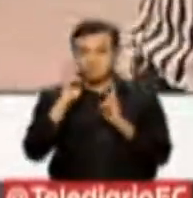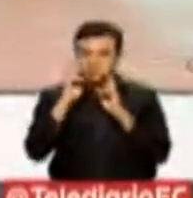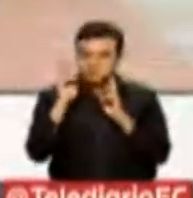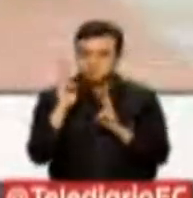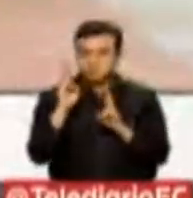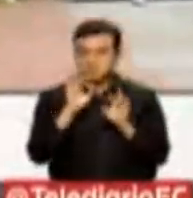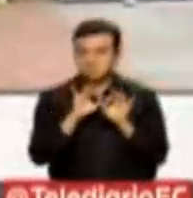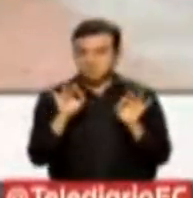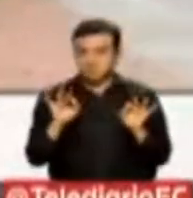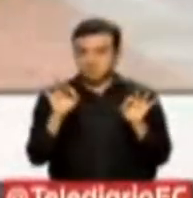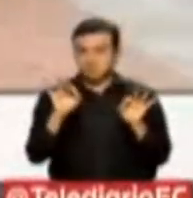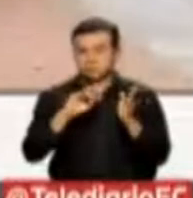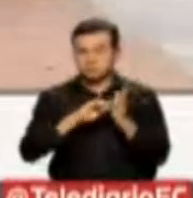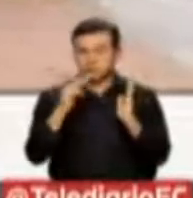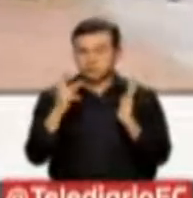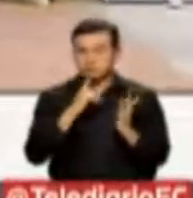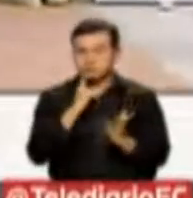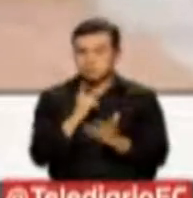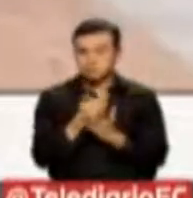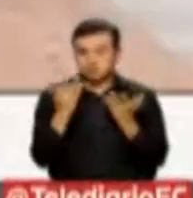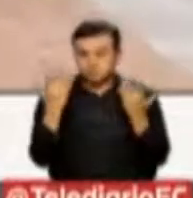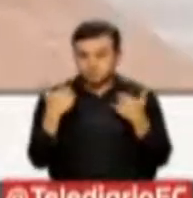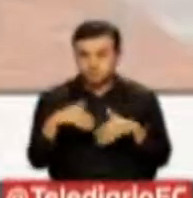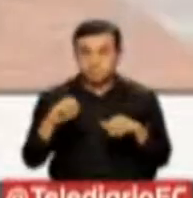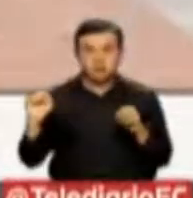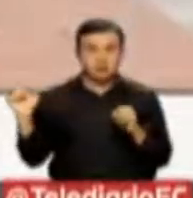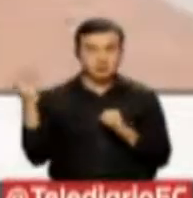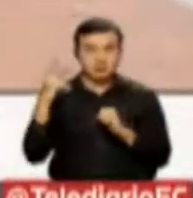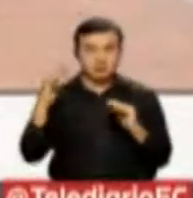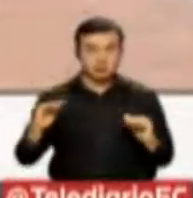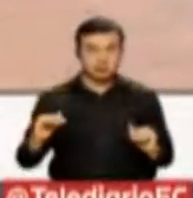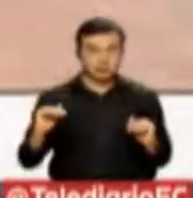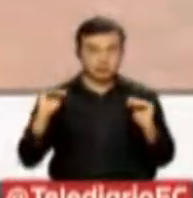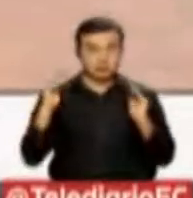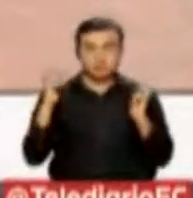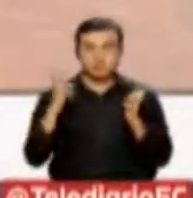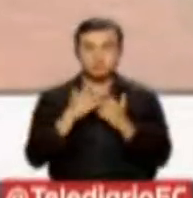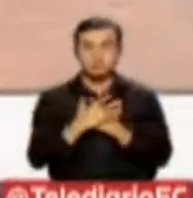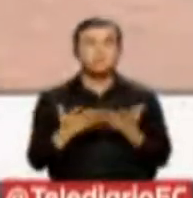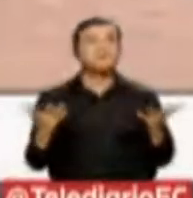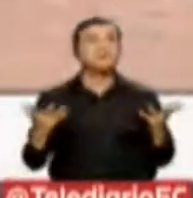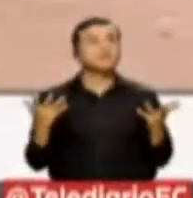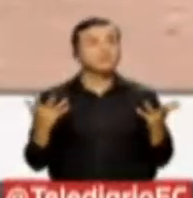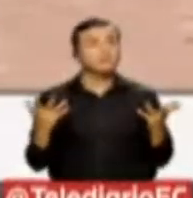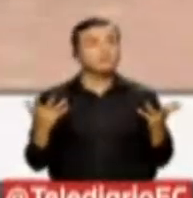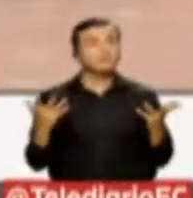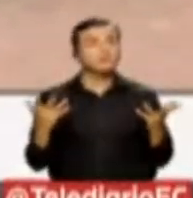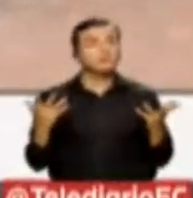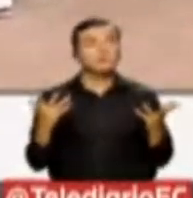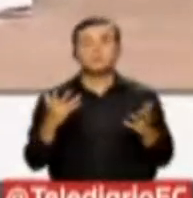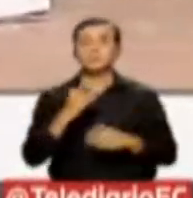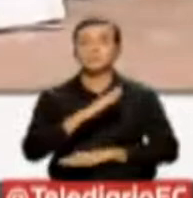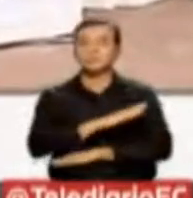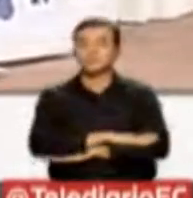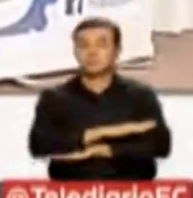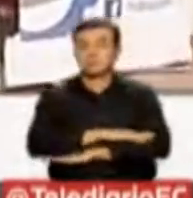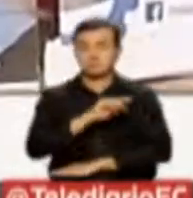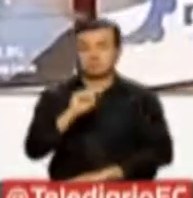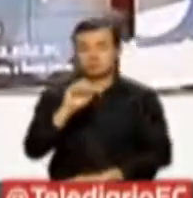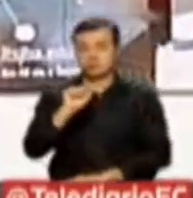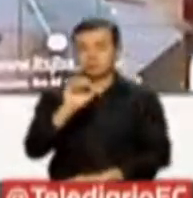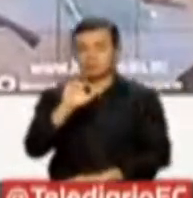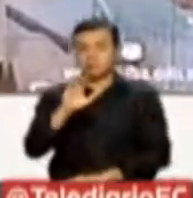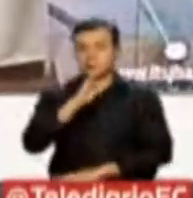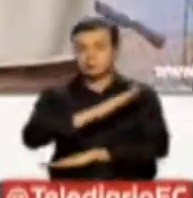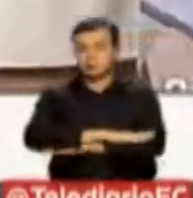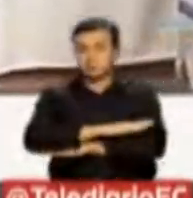reconocidos los títulos tecnológicos ya como de tercer nivel. Y nosotros queremos contarles que en la plataforma del MAC, en el Malecón, se